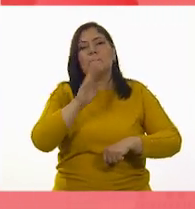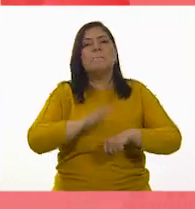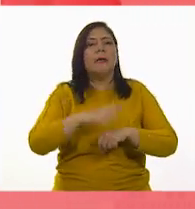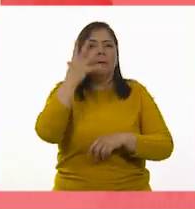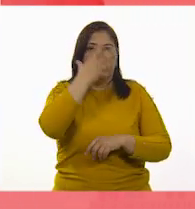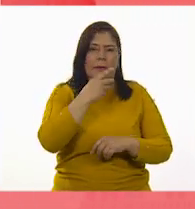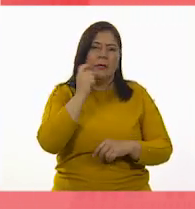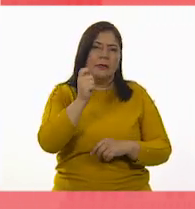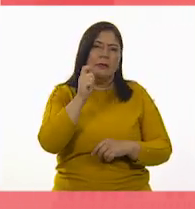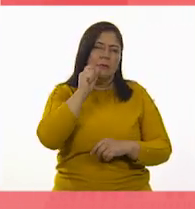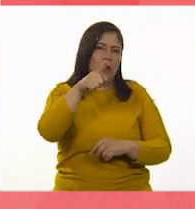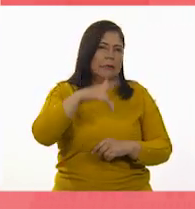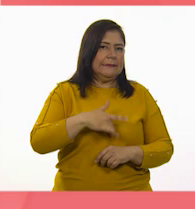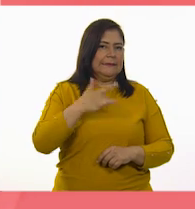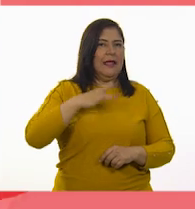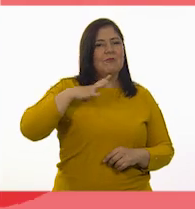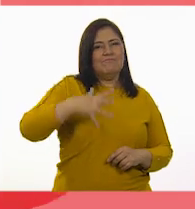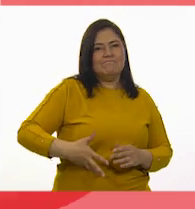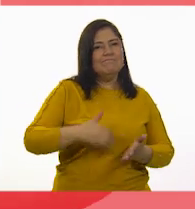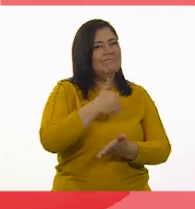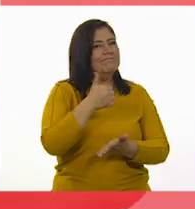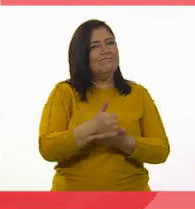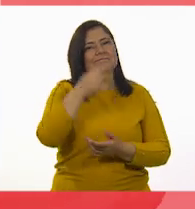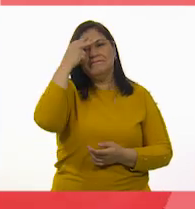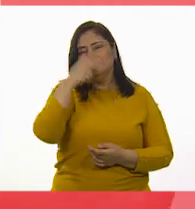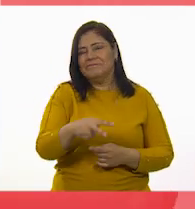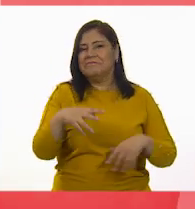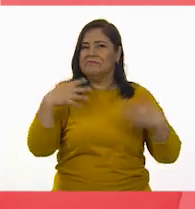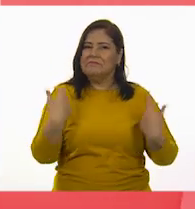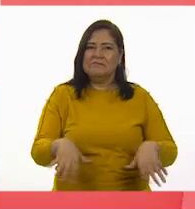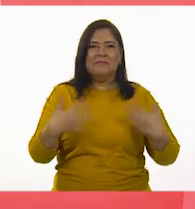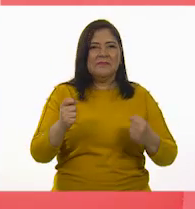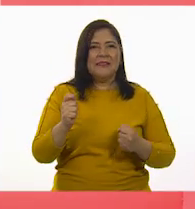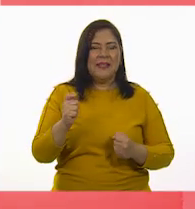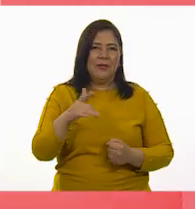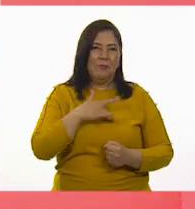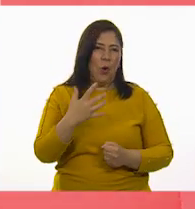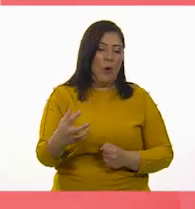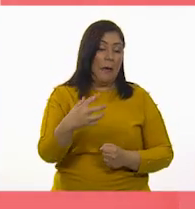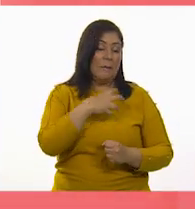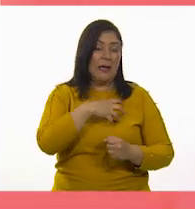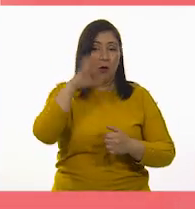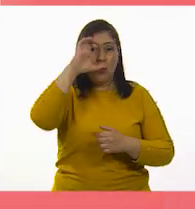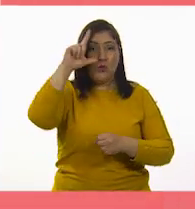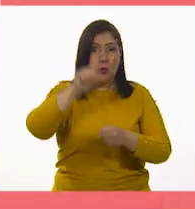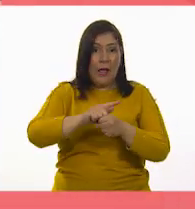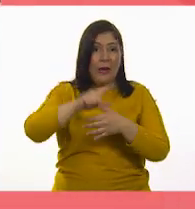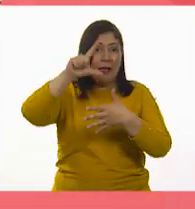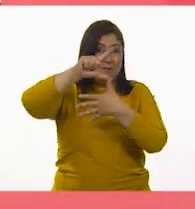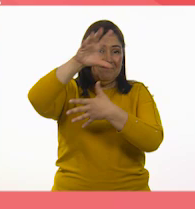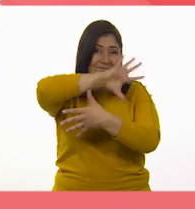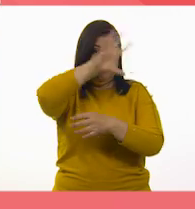recuerden, siéntanse orgullosos, la capital de México es la capital cultural de toda América Latina.